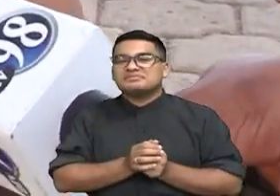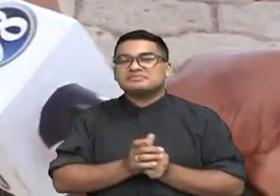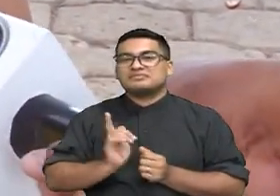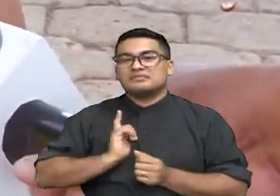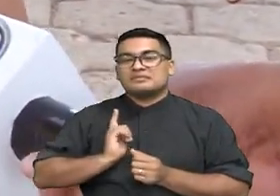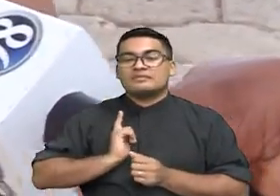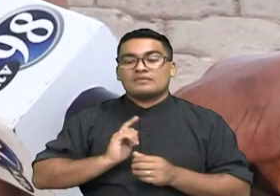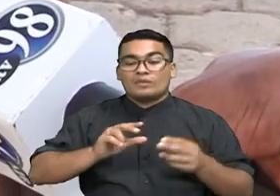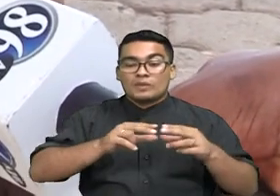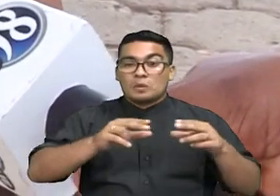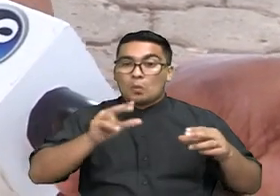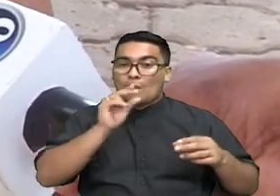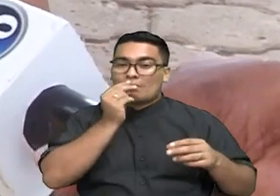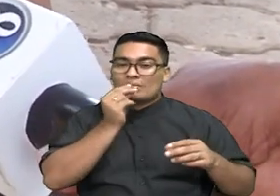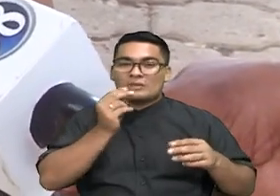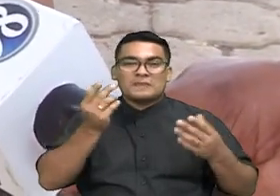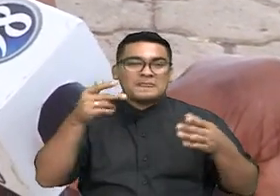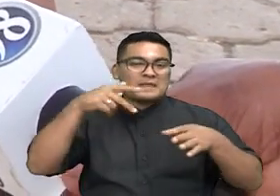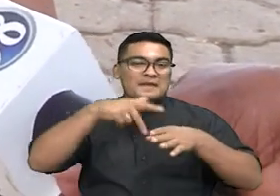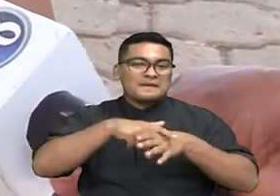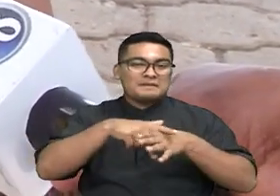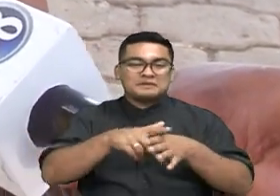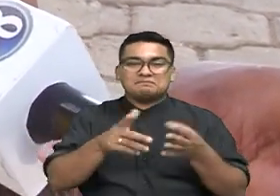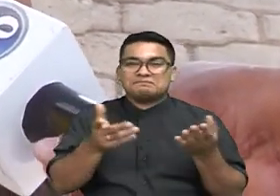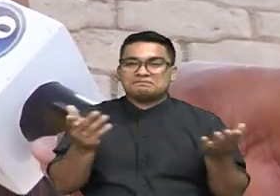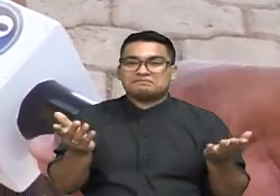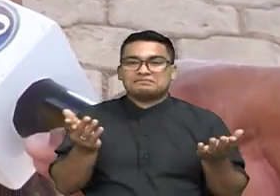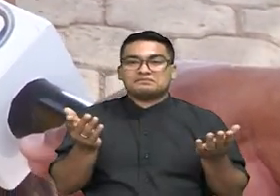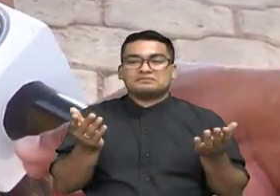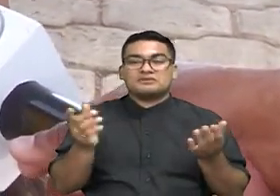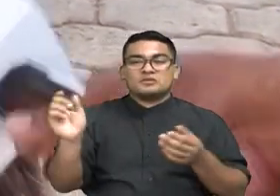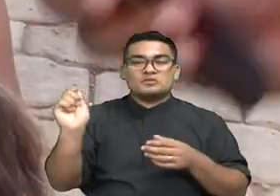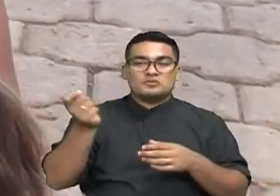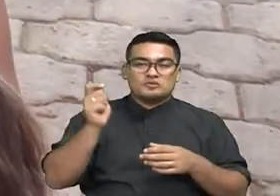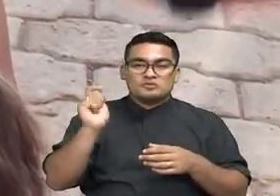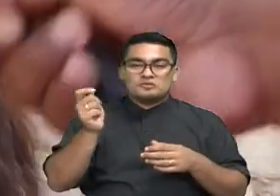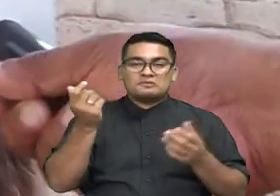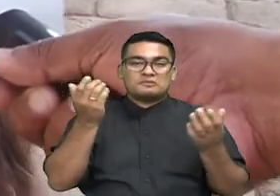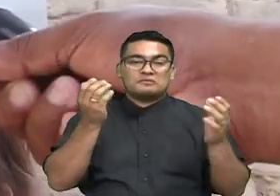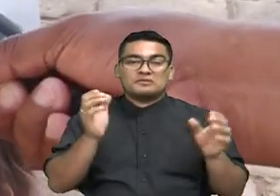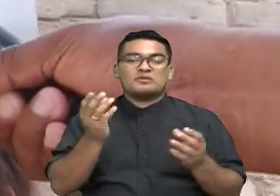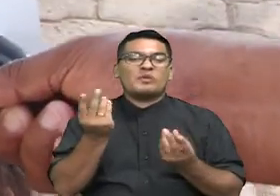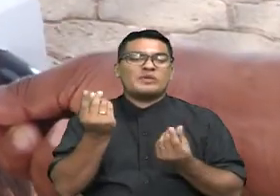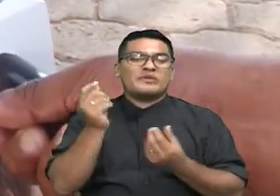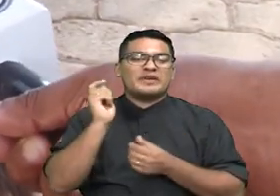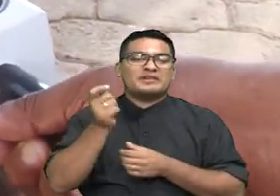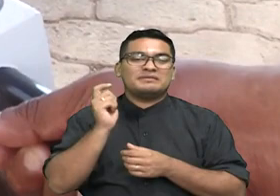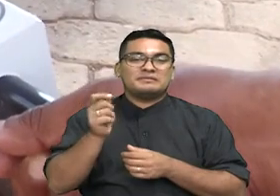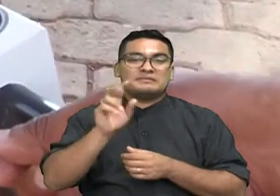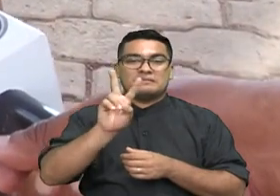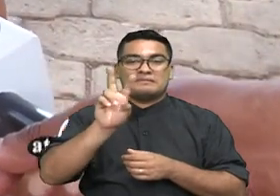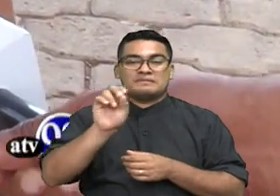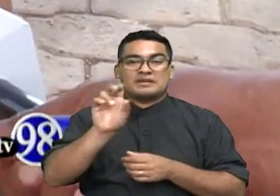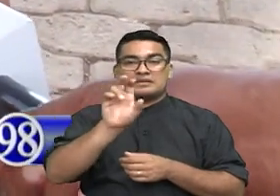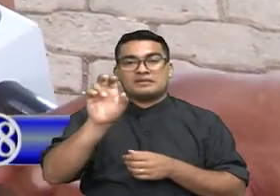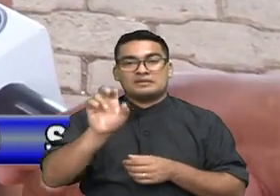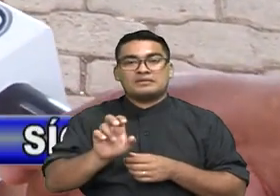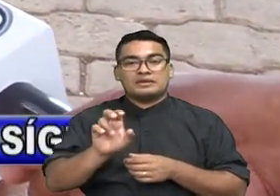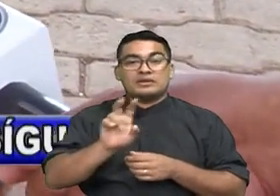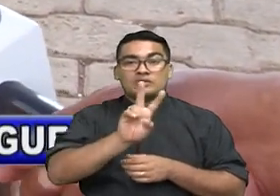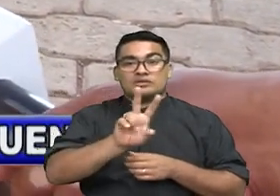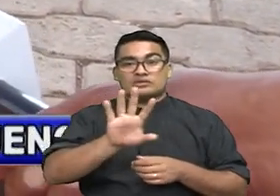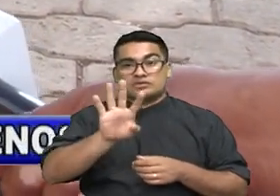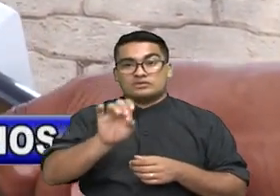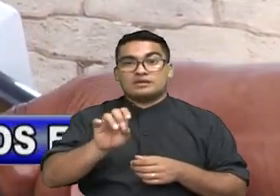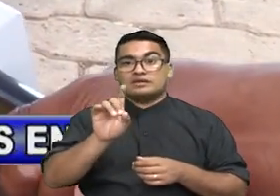Tenemos cajeta, churro, caballito, maraca. ¿La maraca cómo sale la? 20 la unidad,